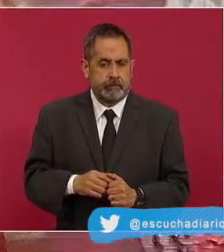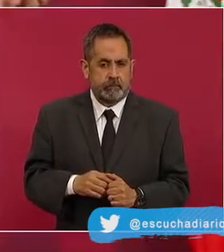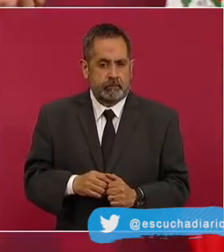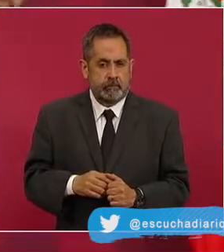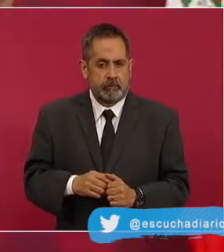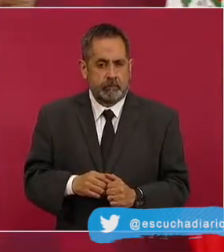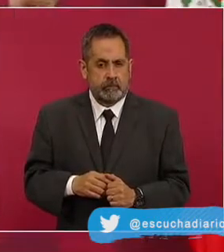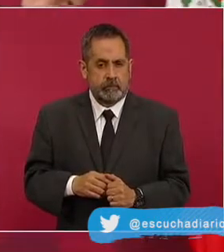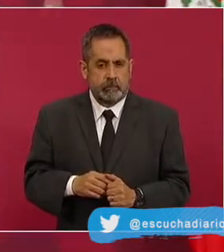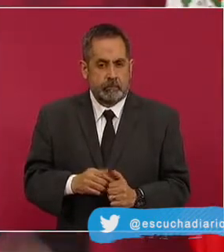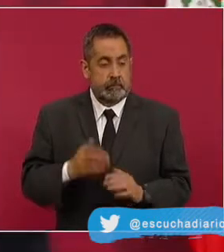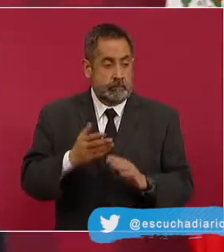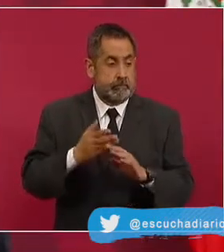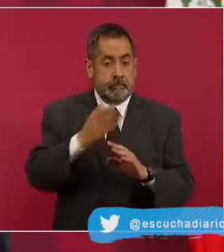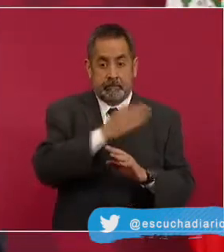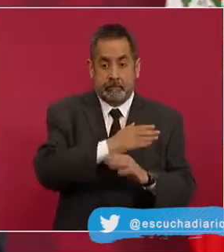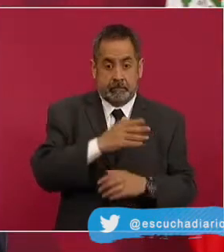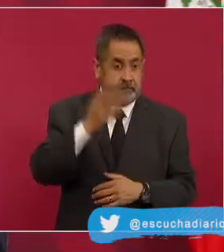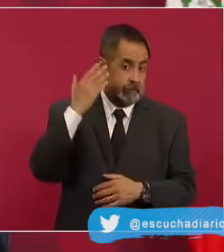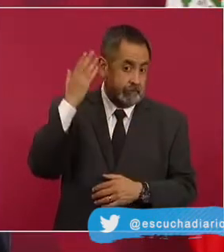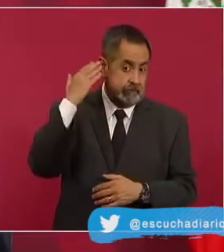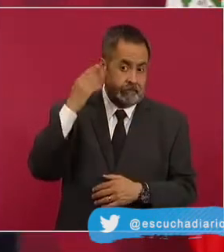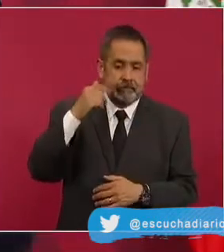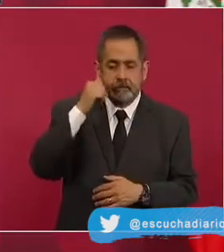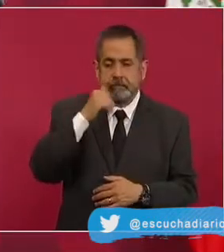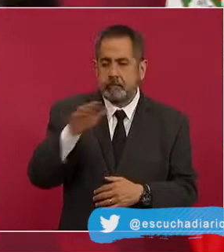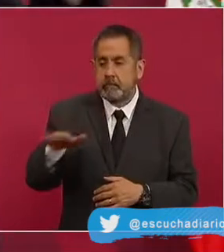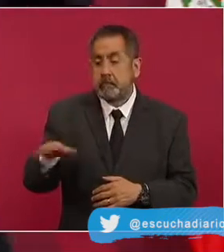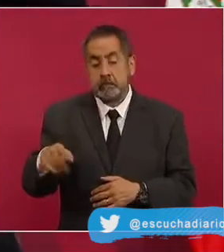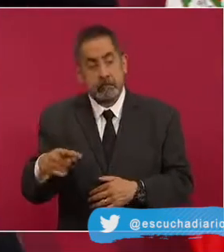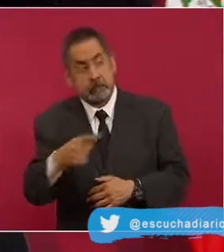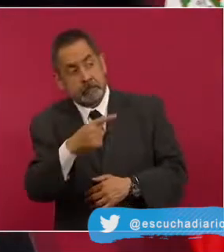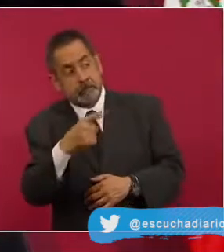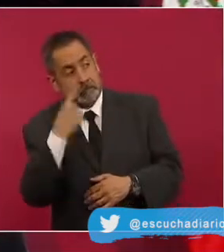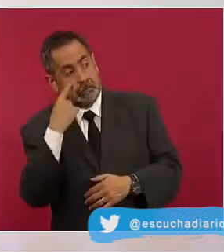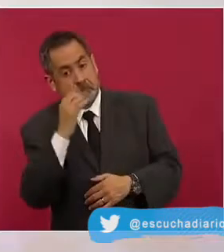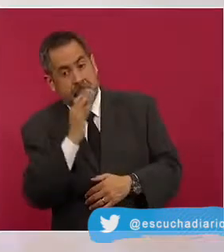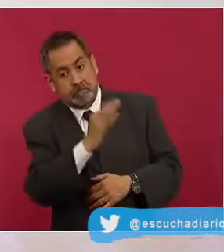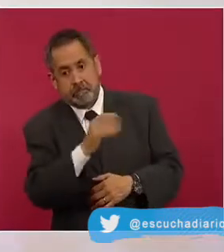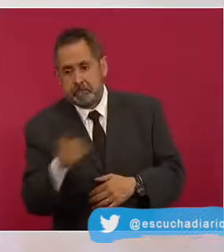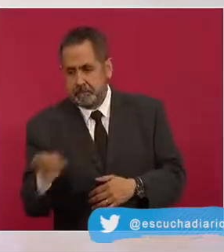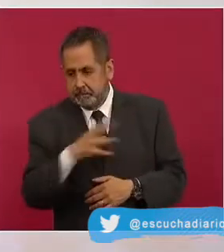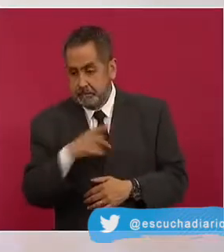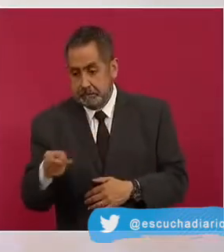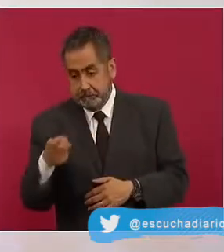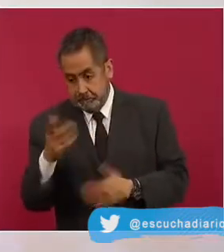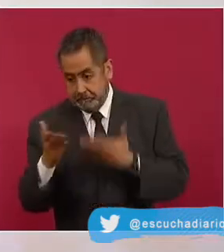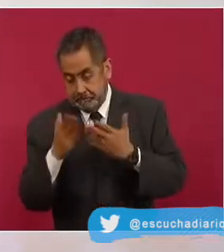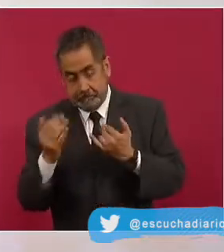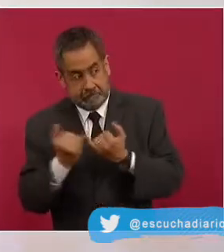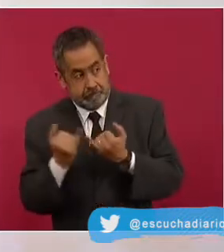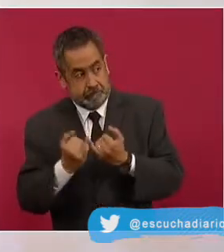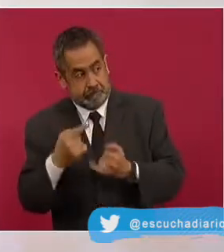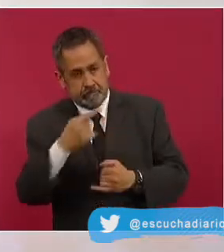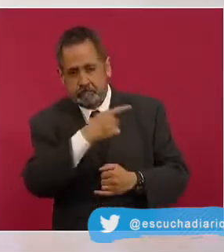usaba de ejemplo. En algunos casos se le decía a los hijos, estudia,